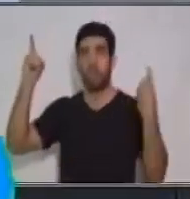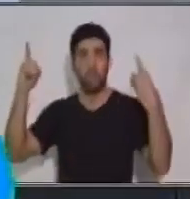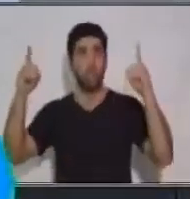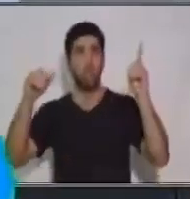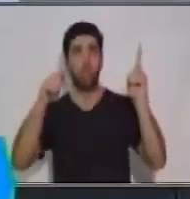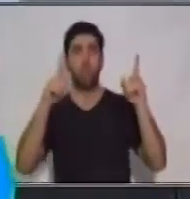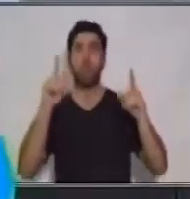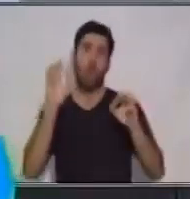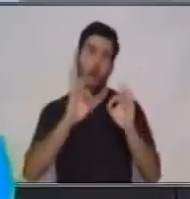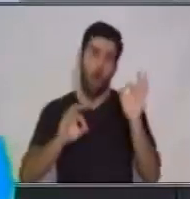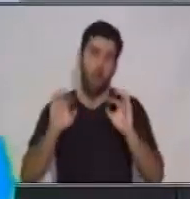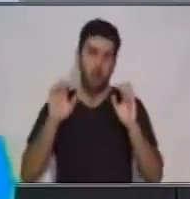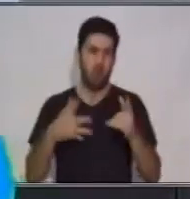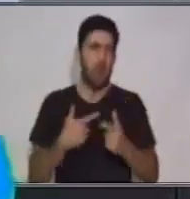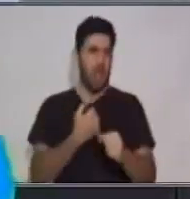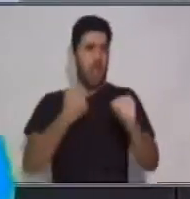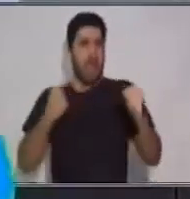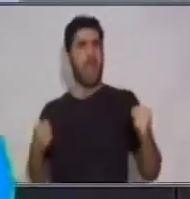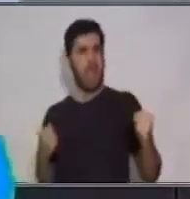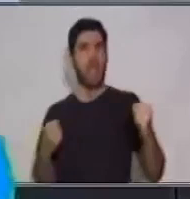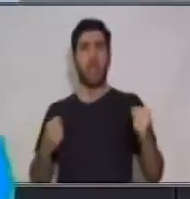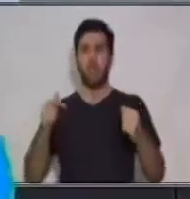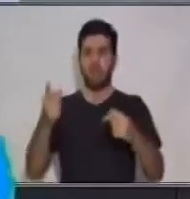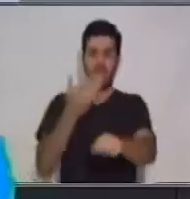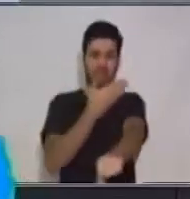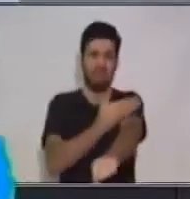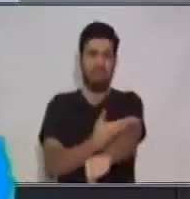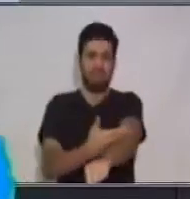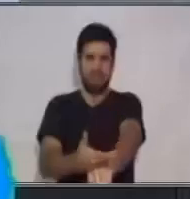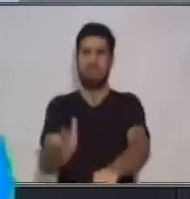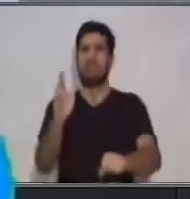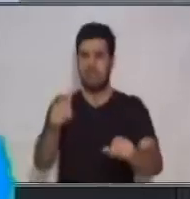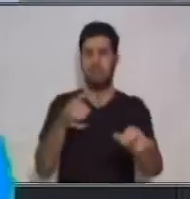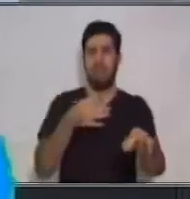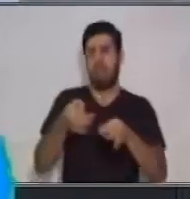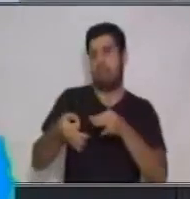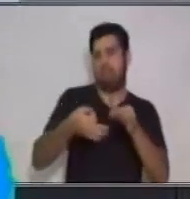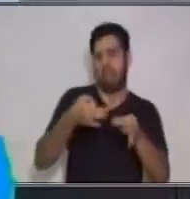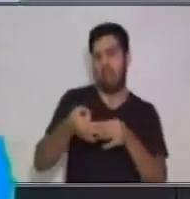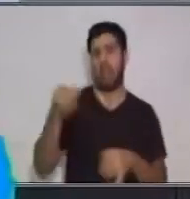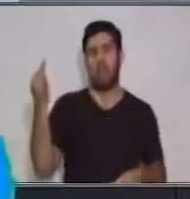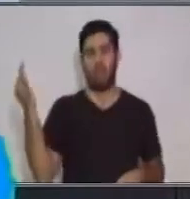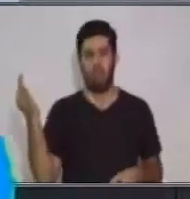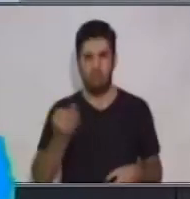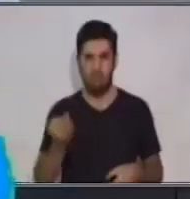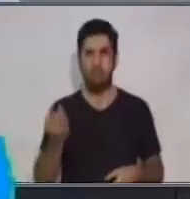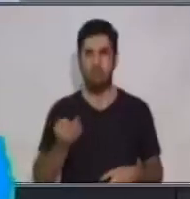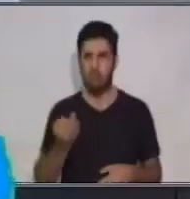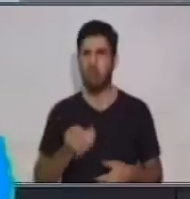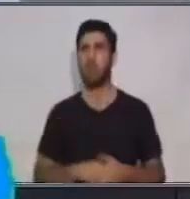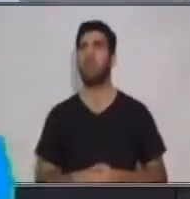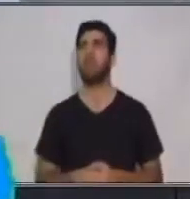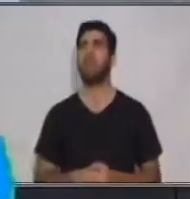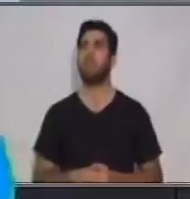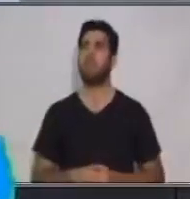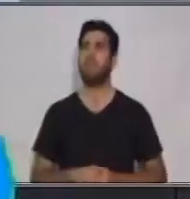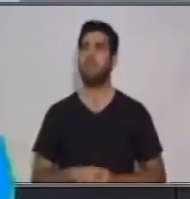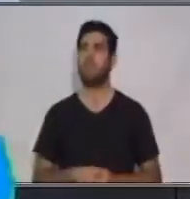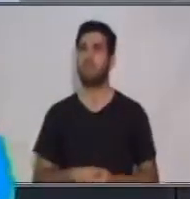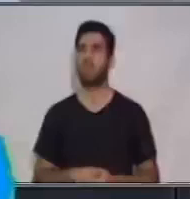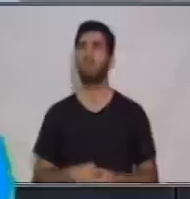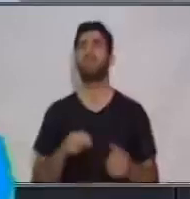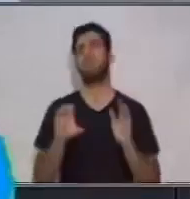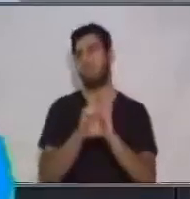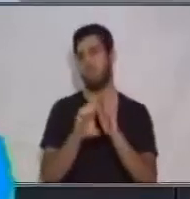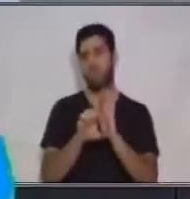sus culturas, ¿sí? Un ejemplo claro de este tipo de género literario en la literatura precolombina